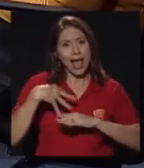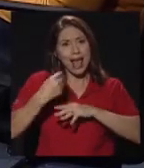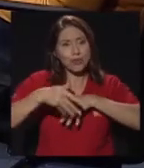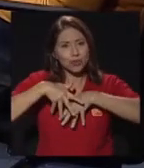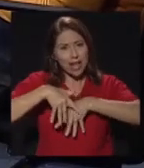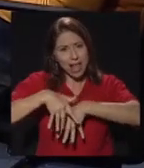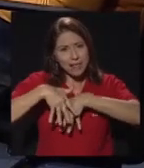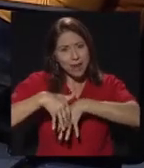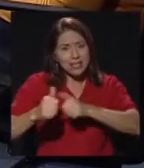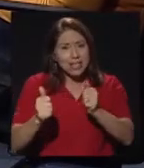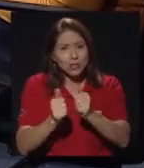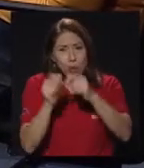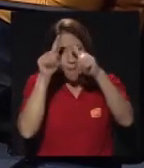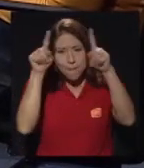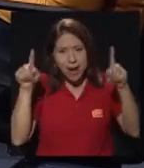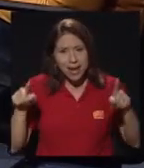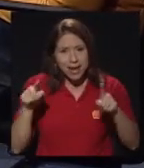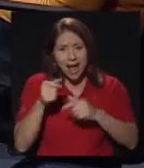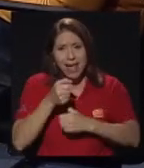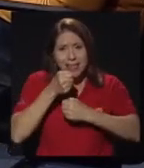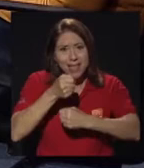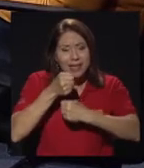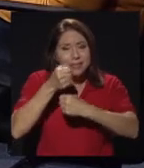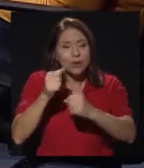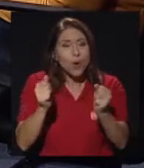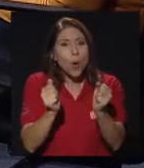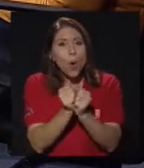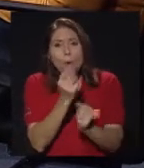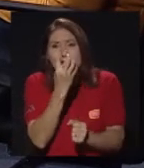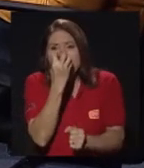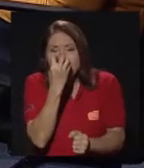pancartas, salimos con payasos, salimos